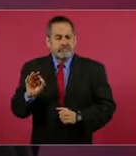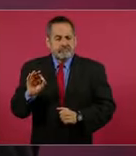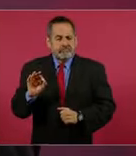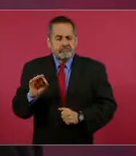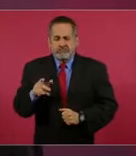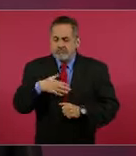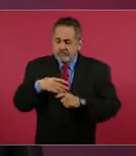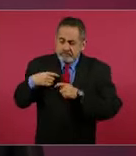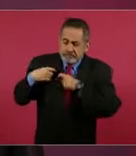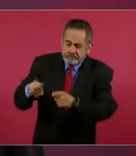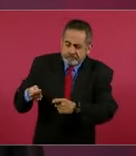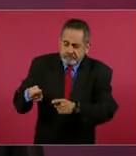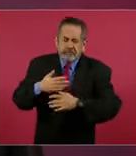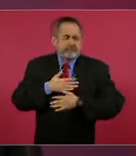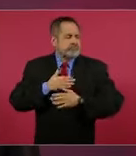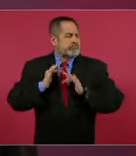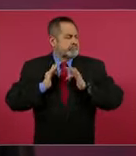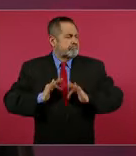tranquilo,